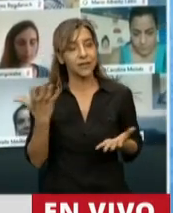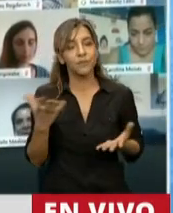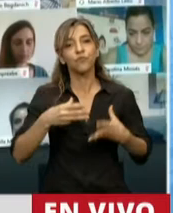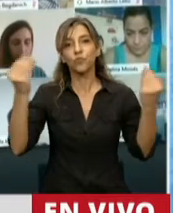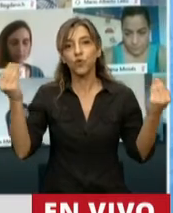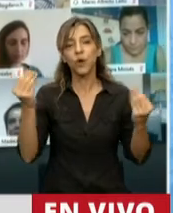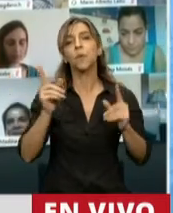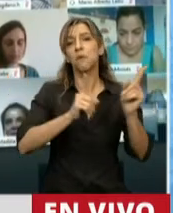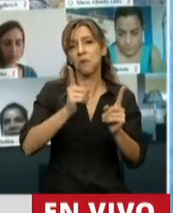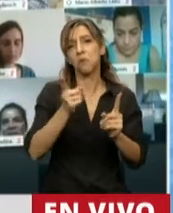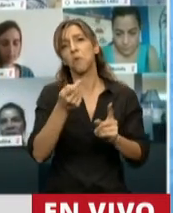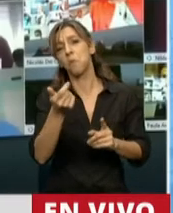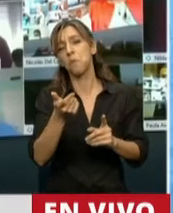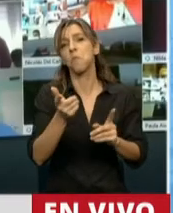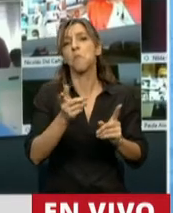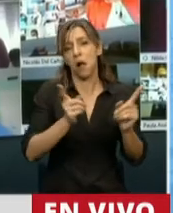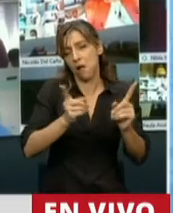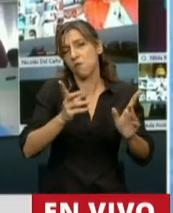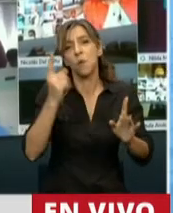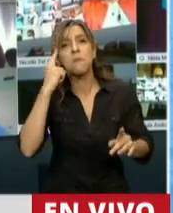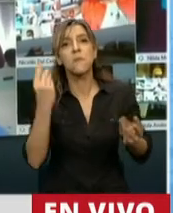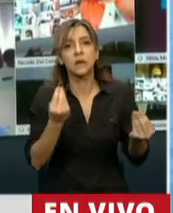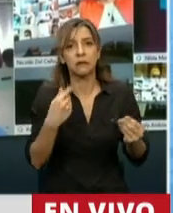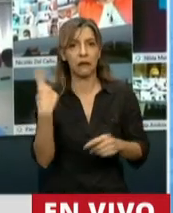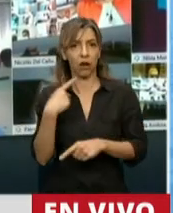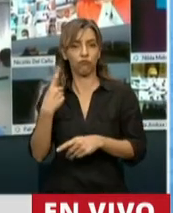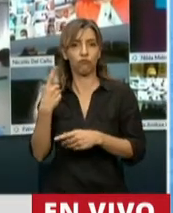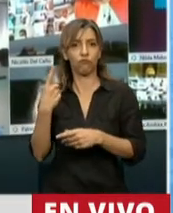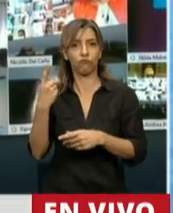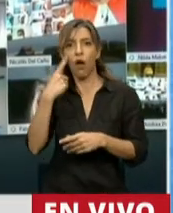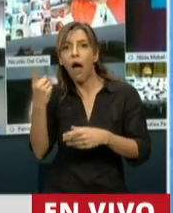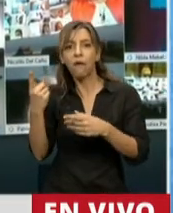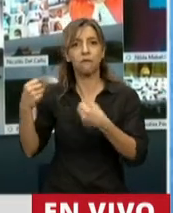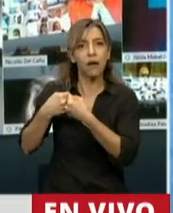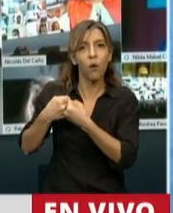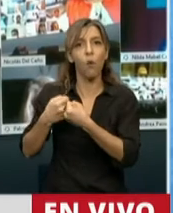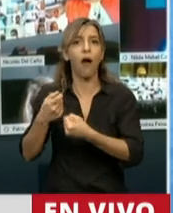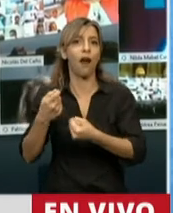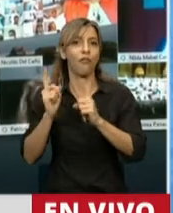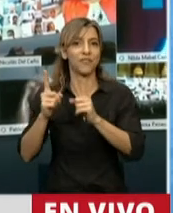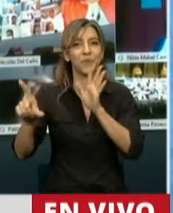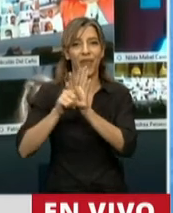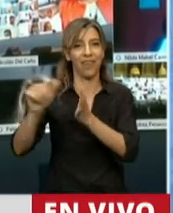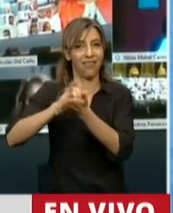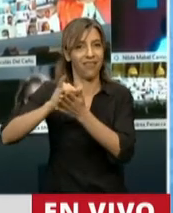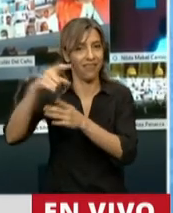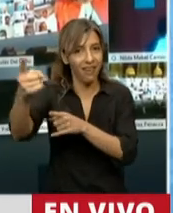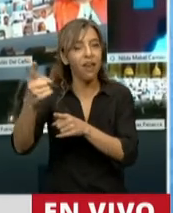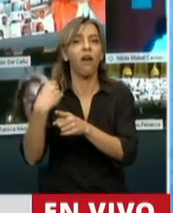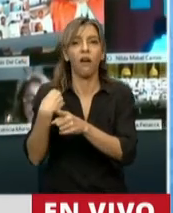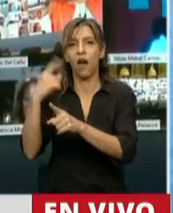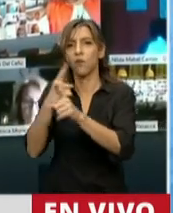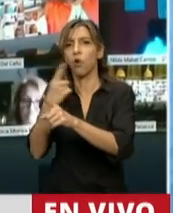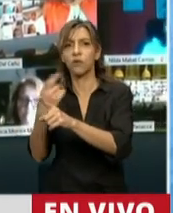pocos han pensado que mientras se negociaba una cosa con los acreedores con títulos con ley Nueva York, los acreedores de deuda con